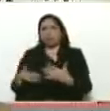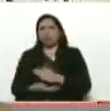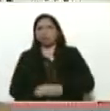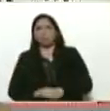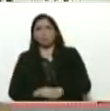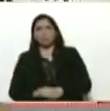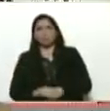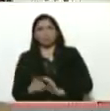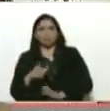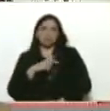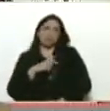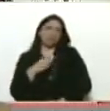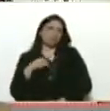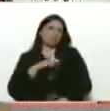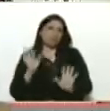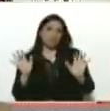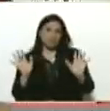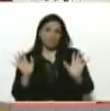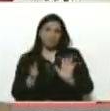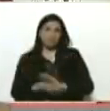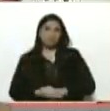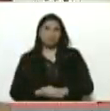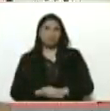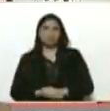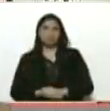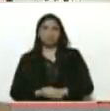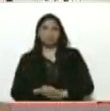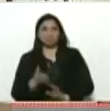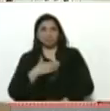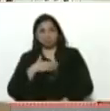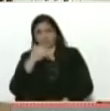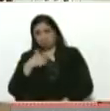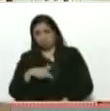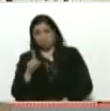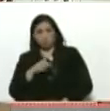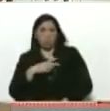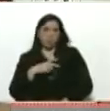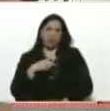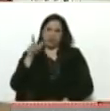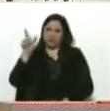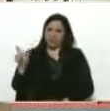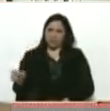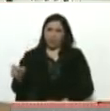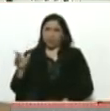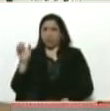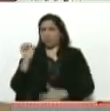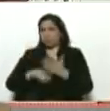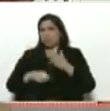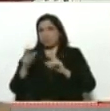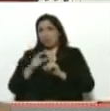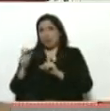No nos extraña a nosotros, a mí en lo personal no me extraña, porque es una persona sin palabras.